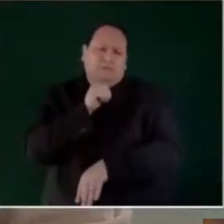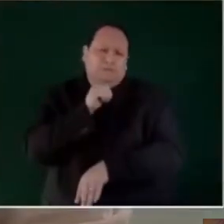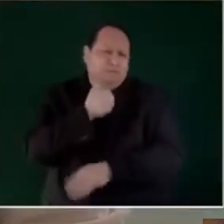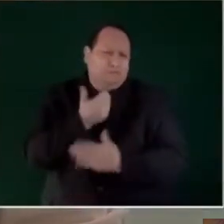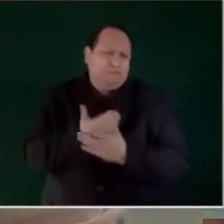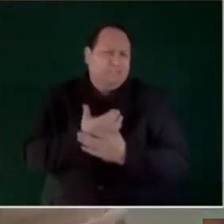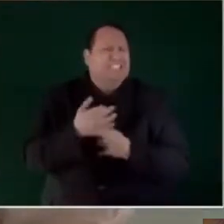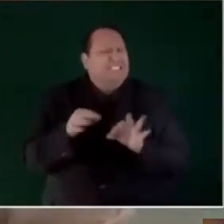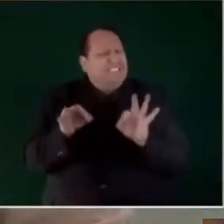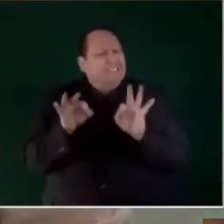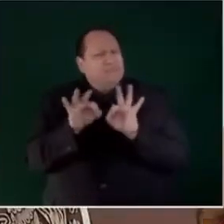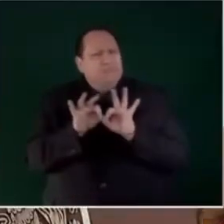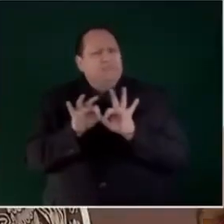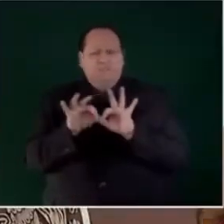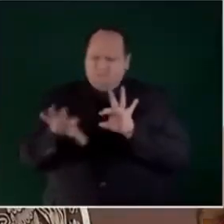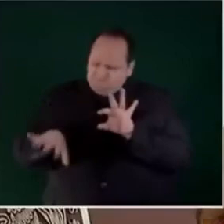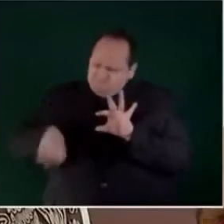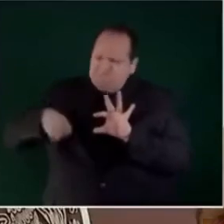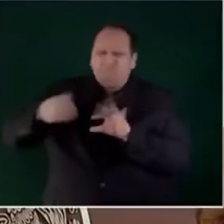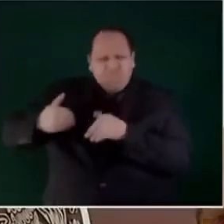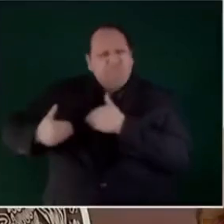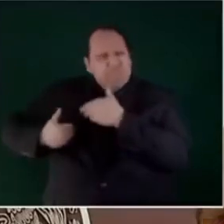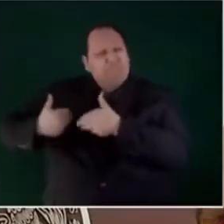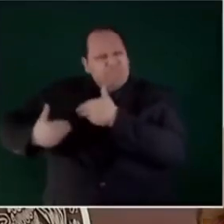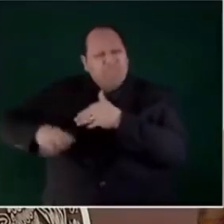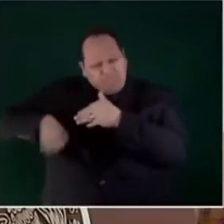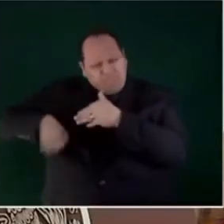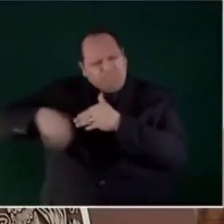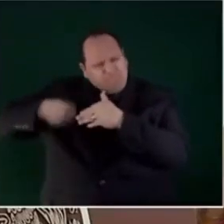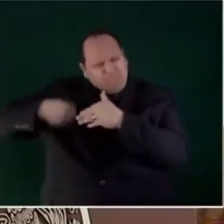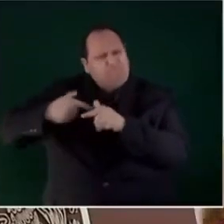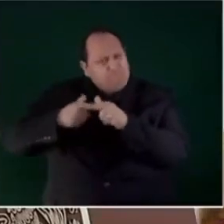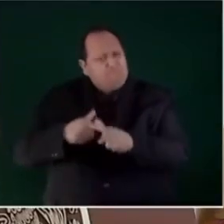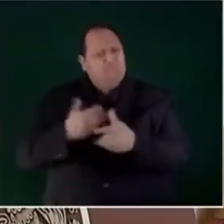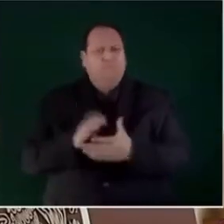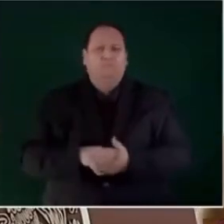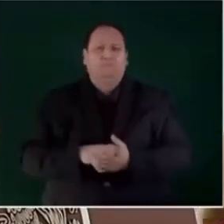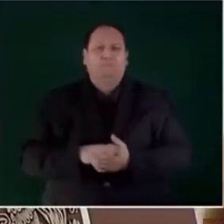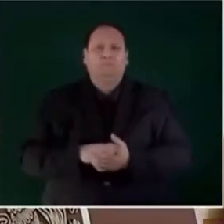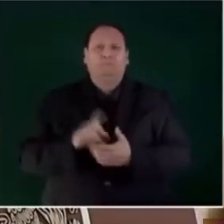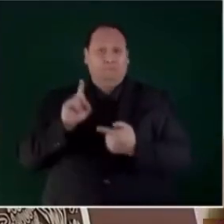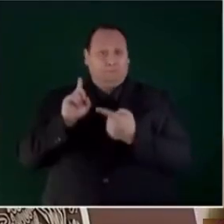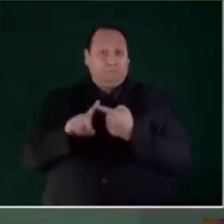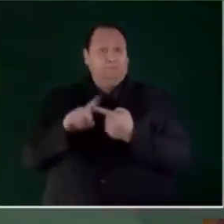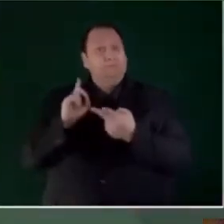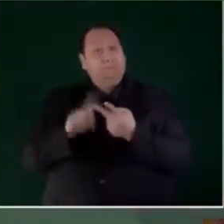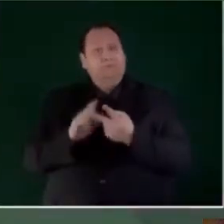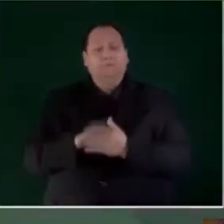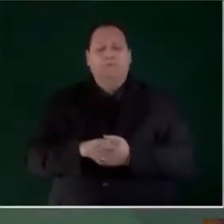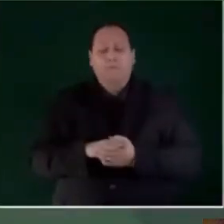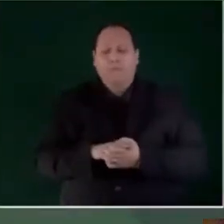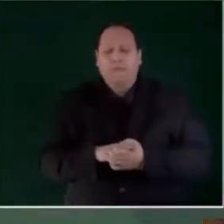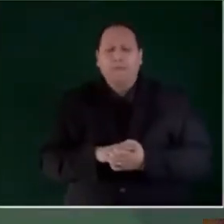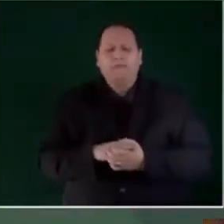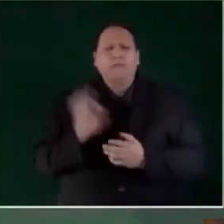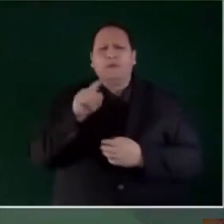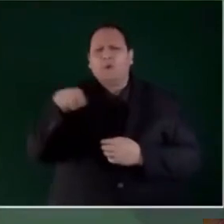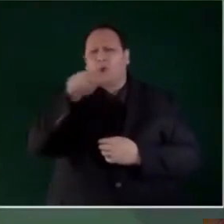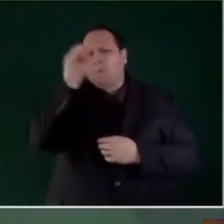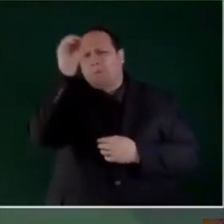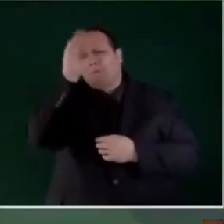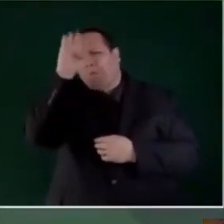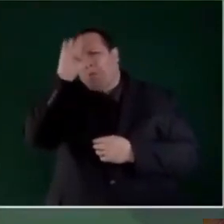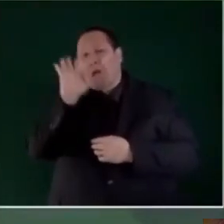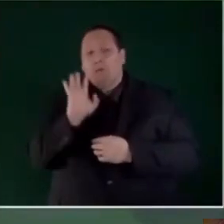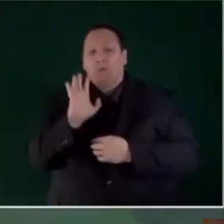Lo importante es seguir adelante. Y lo otro, si consideran que hay